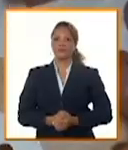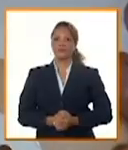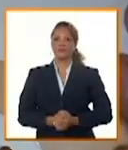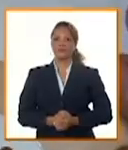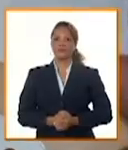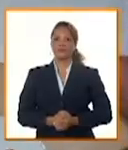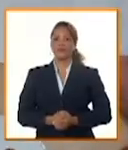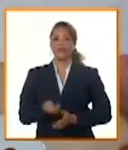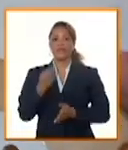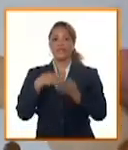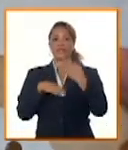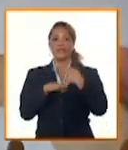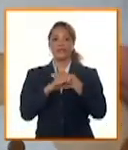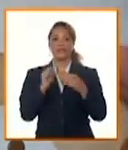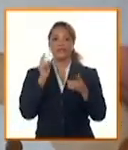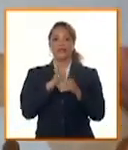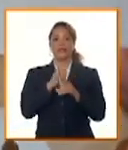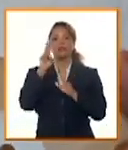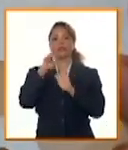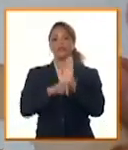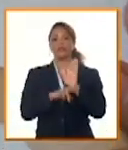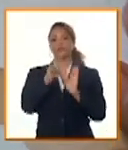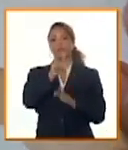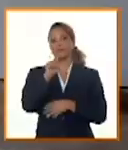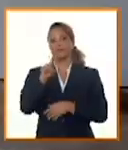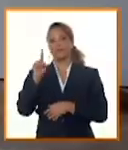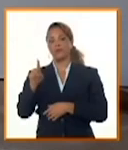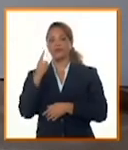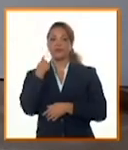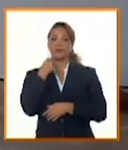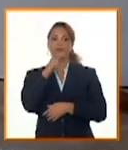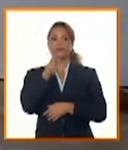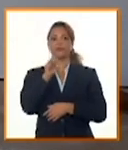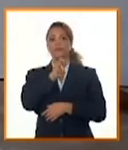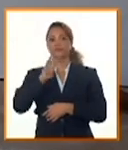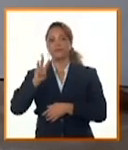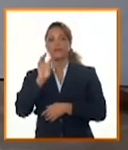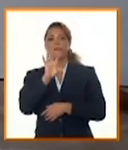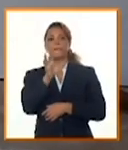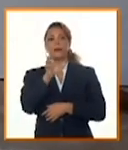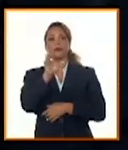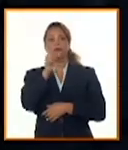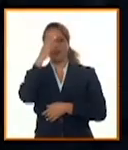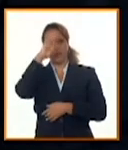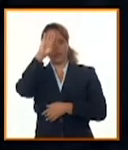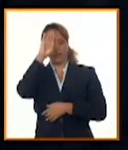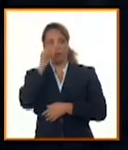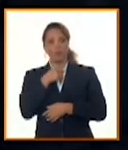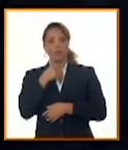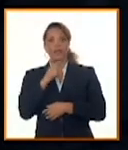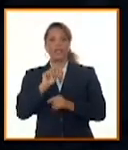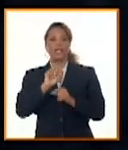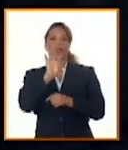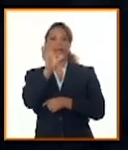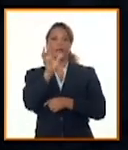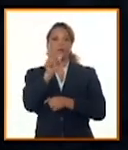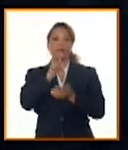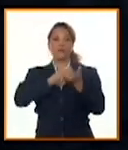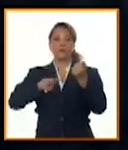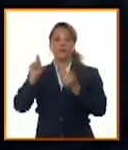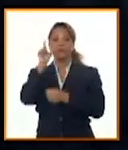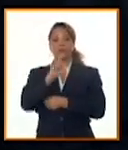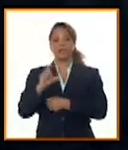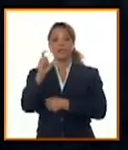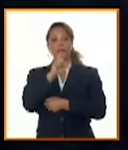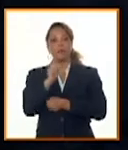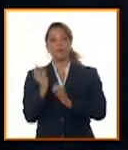con la entrada en vigor de la resolución 111 de 2023 del Banco Central de Cuba la sucursales de la provincia de Camagüey